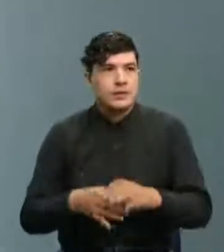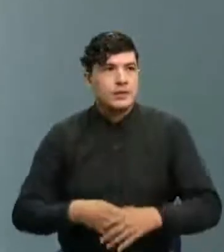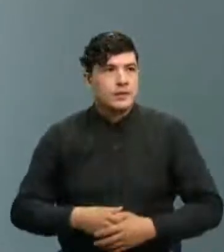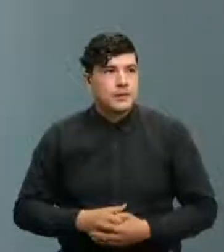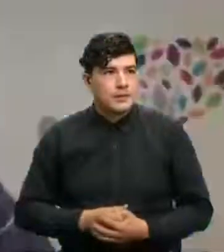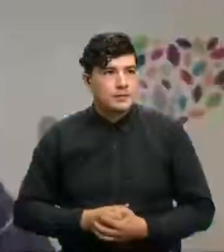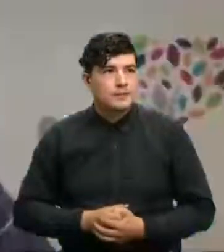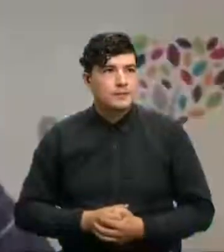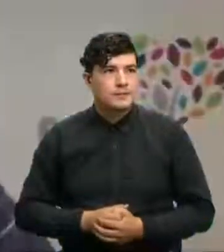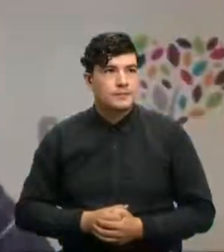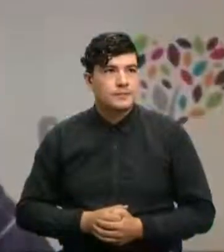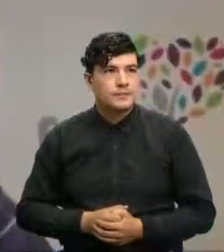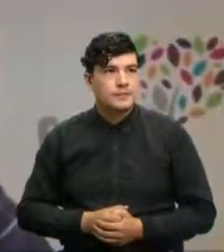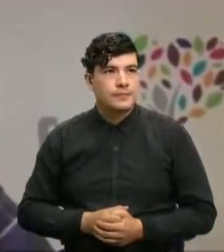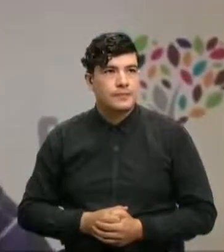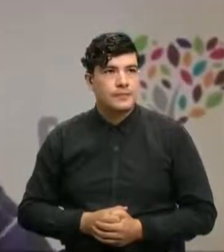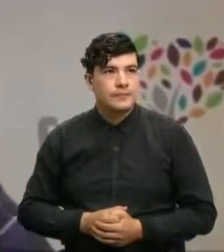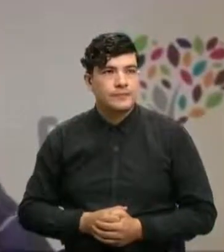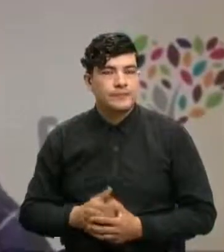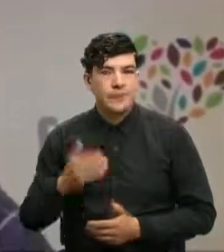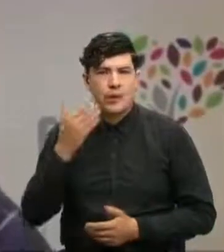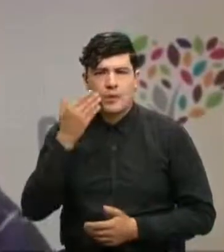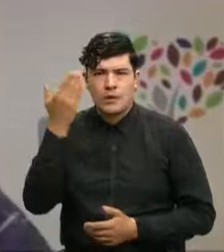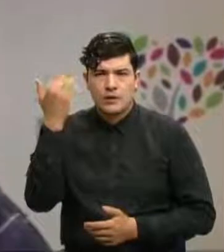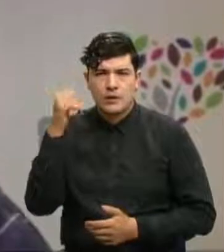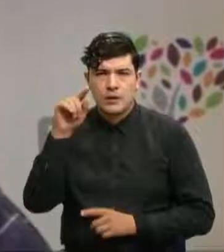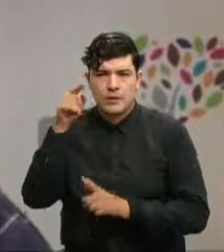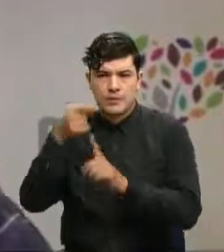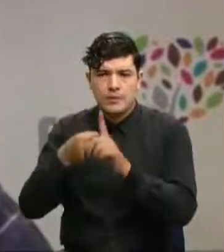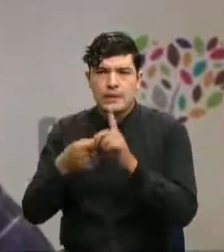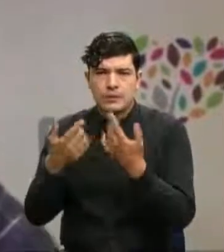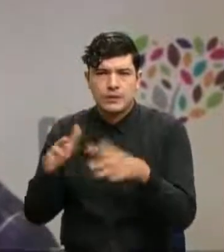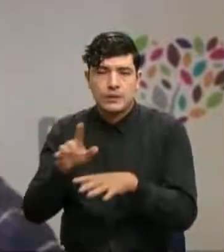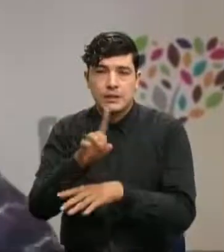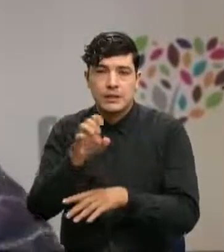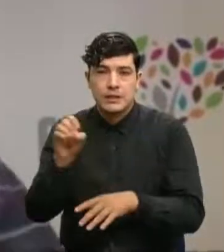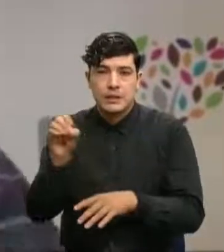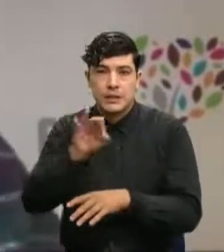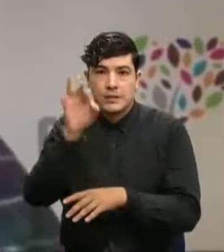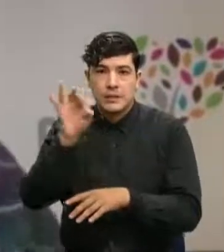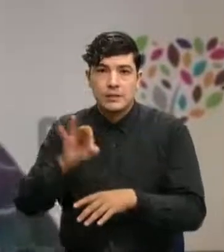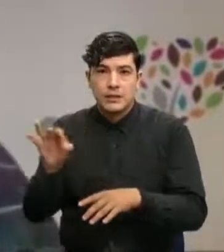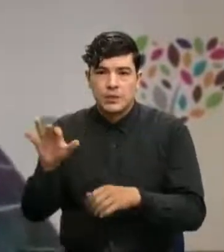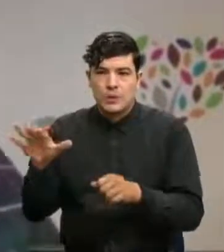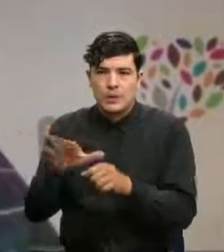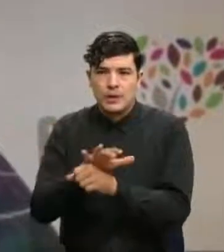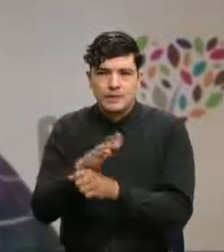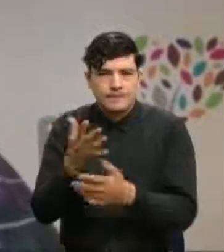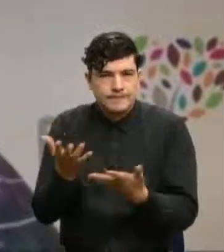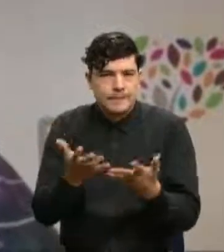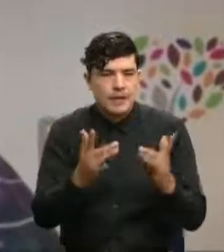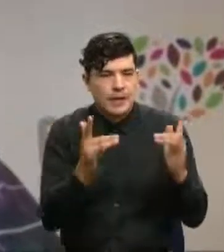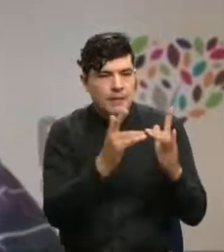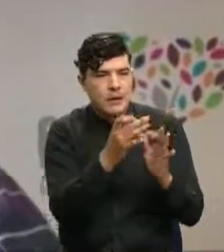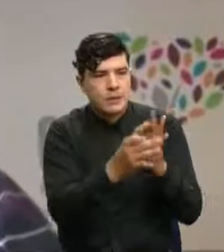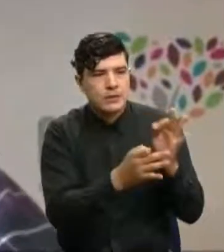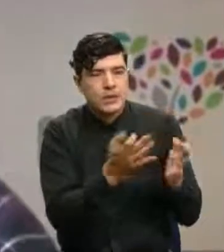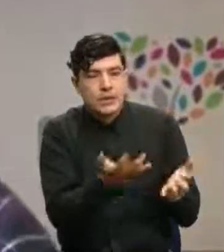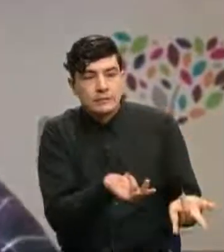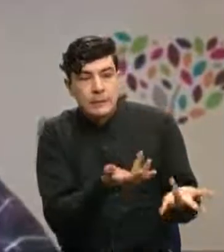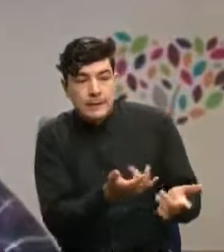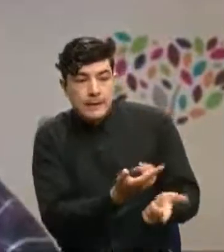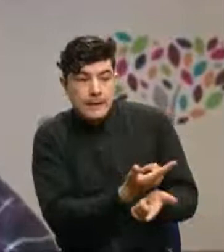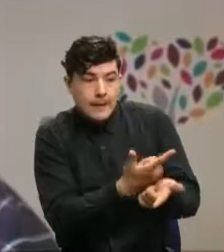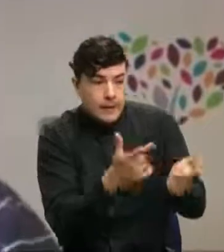desde hace ya más de un mes tenemos 100% de ocupación, tenemos que esperar que salga un paciente para poder estar ahí